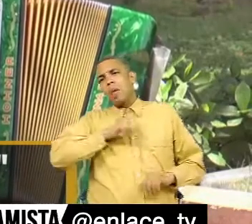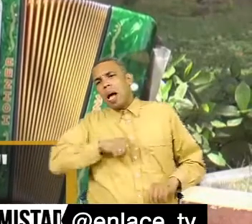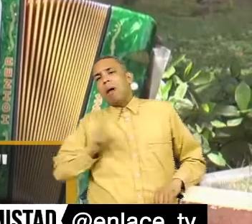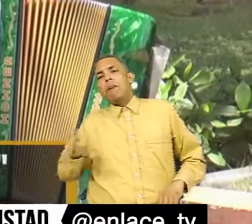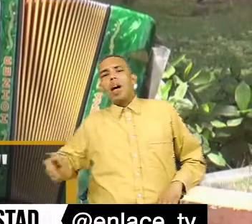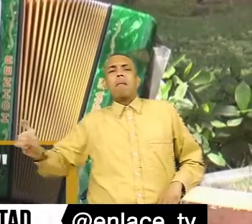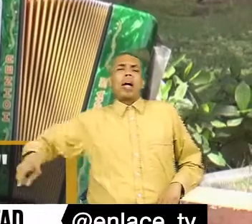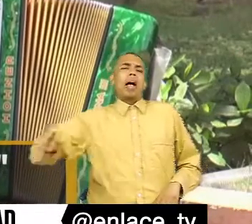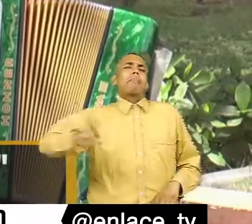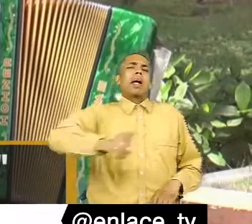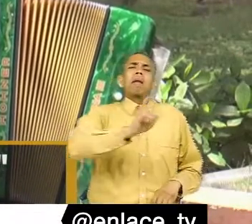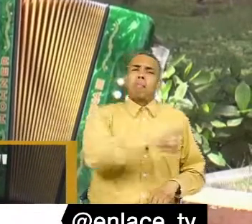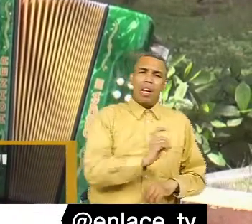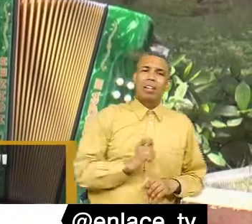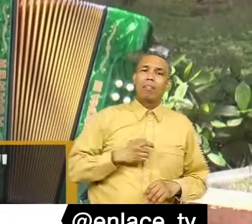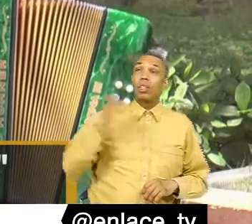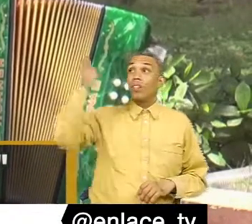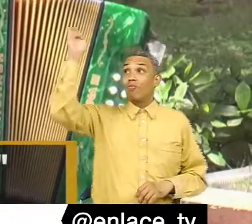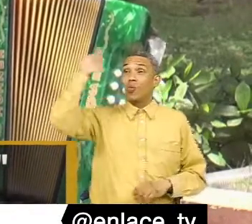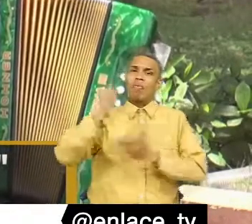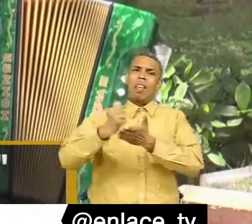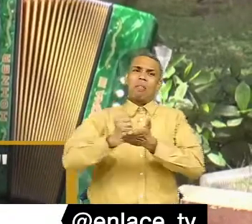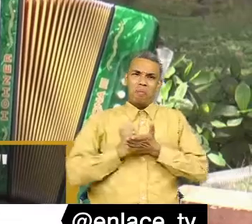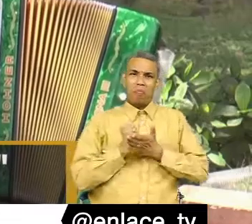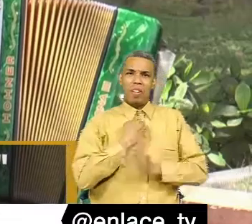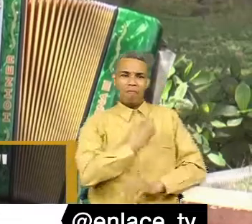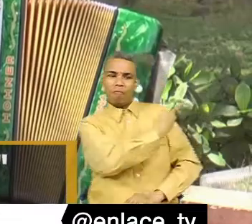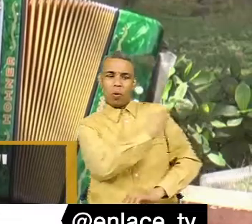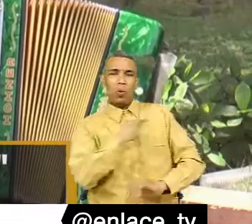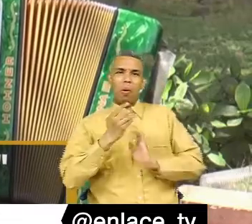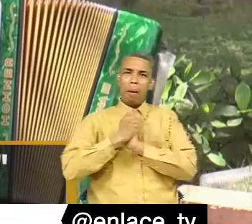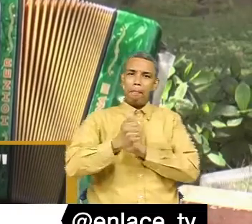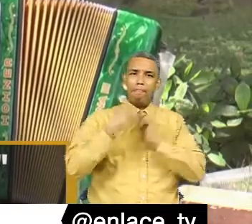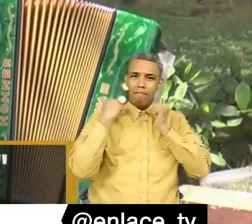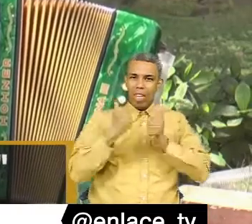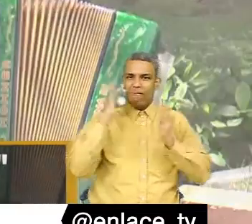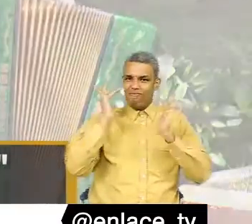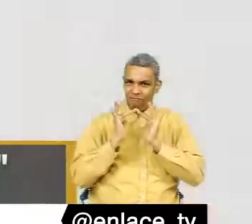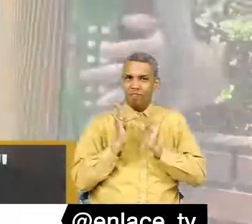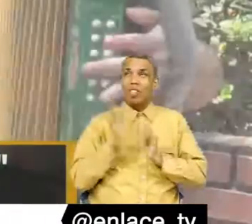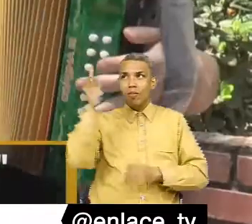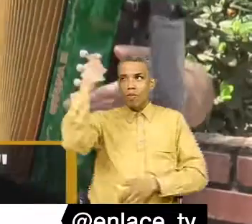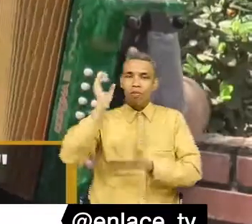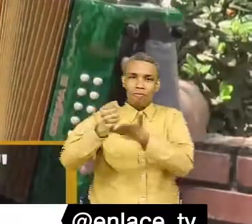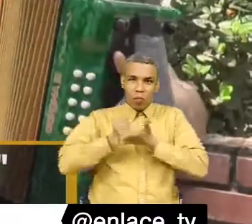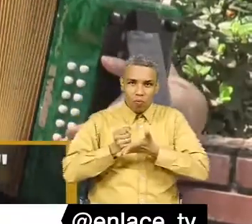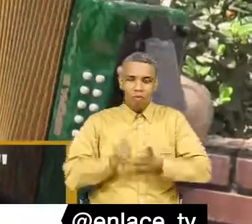la gloria de Dios damos lo mejor de nuestro talento y hacemos las cosas bien y tratamos siempre de hacer las cosas bien.